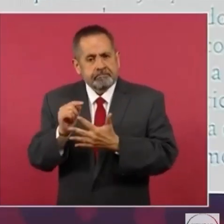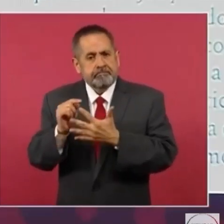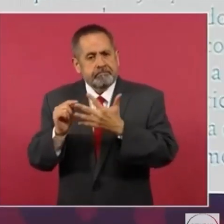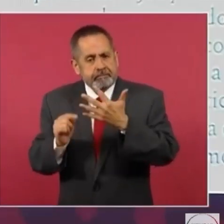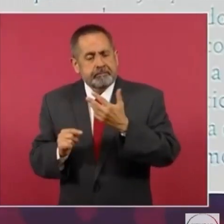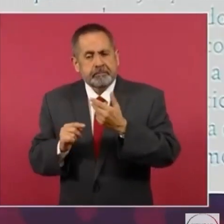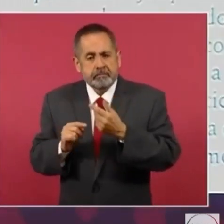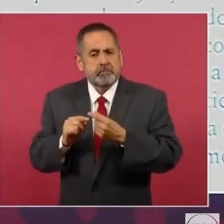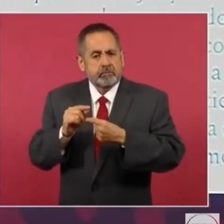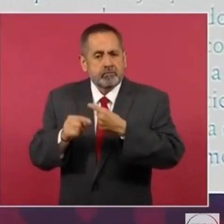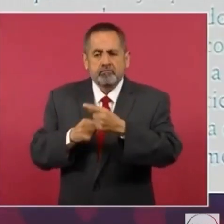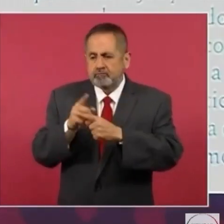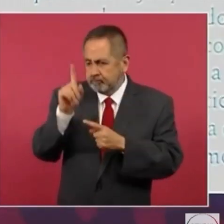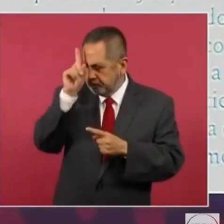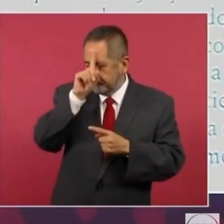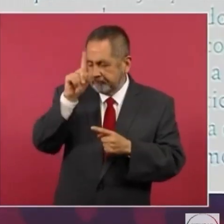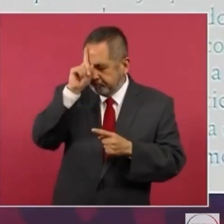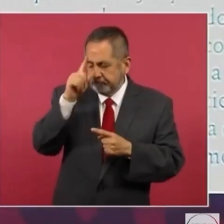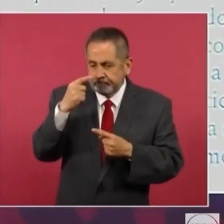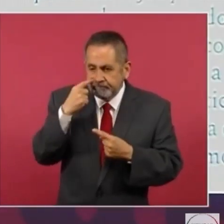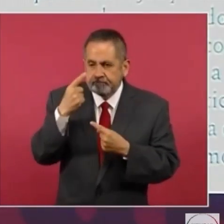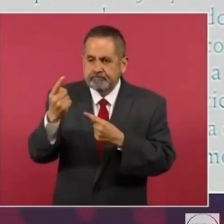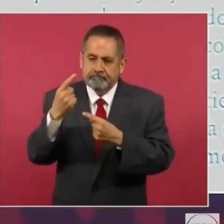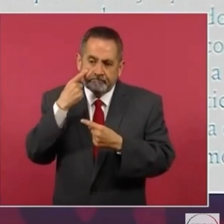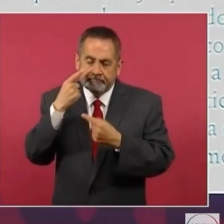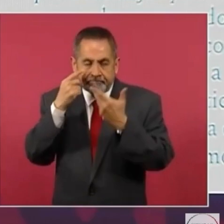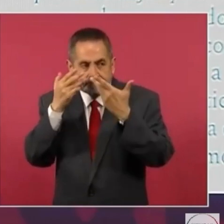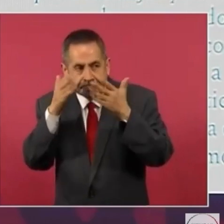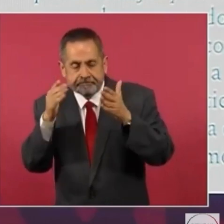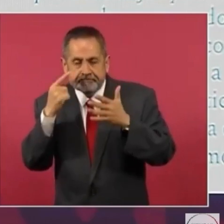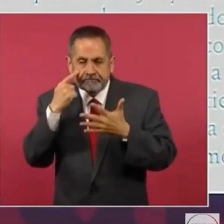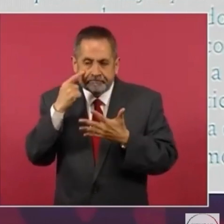ir orientando, concientizando.